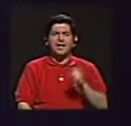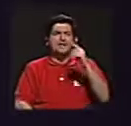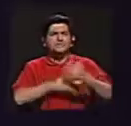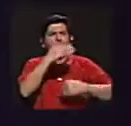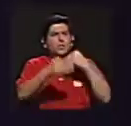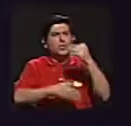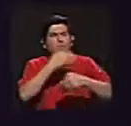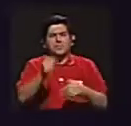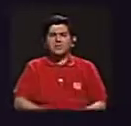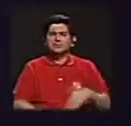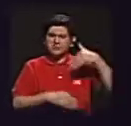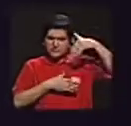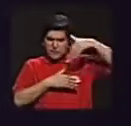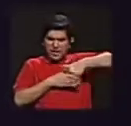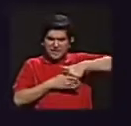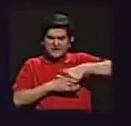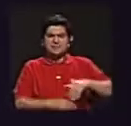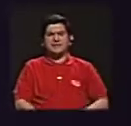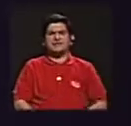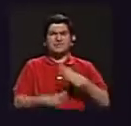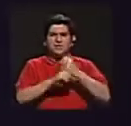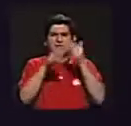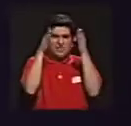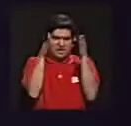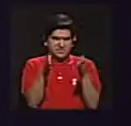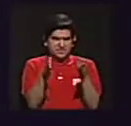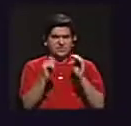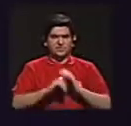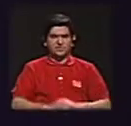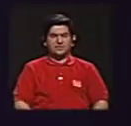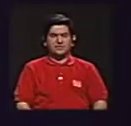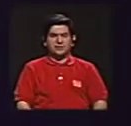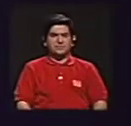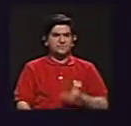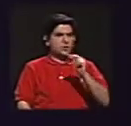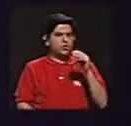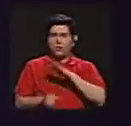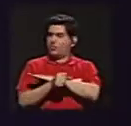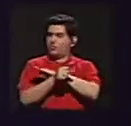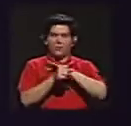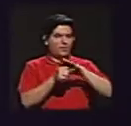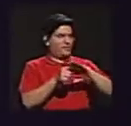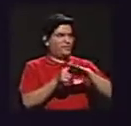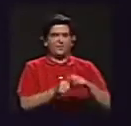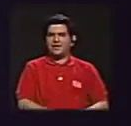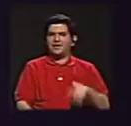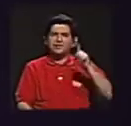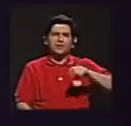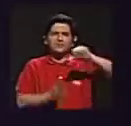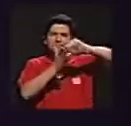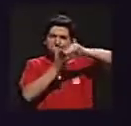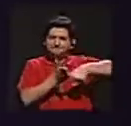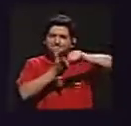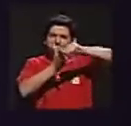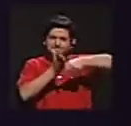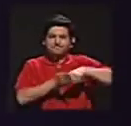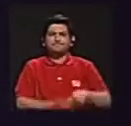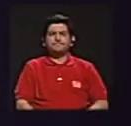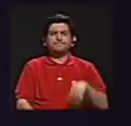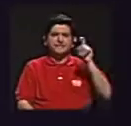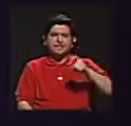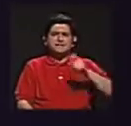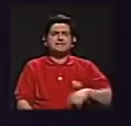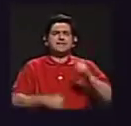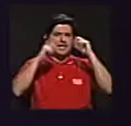proceso muy al interior de las creadoras que no se ha completado, que hay que insistir, en el que hay que estar